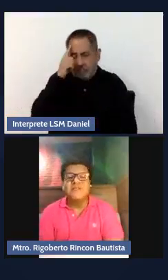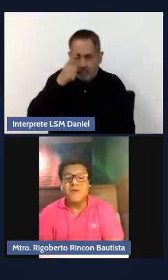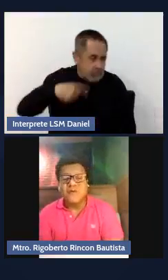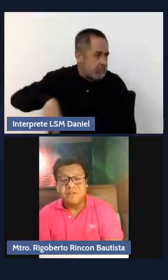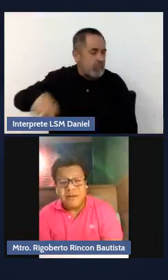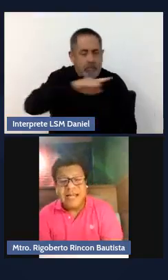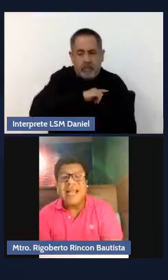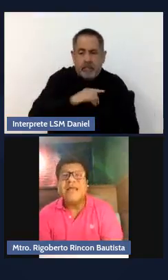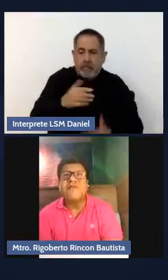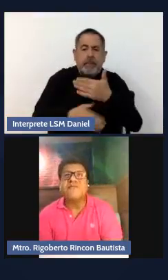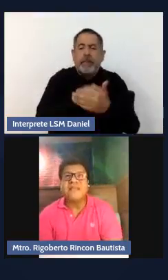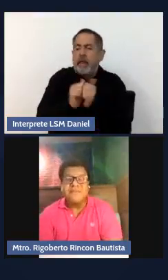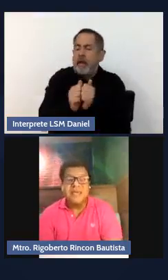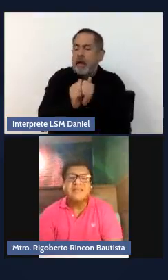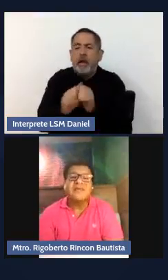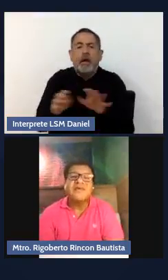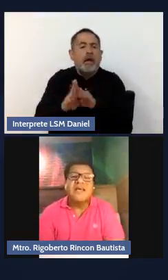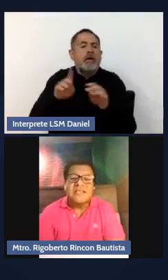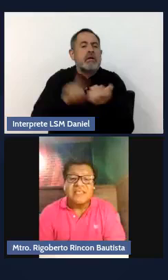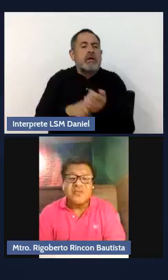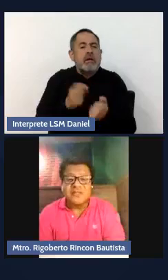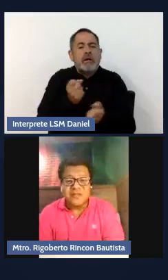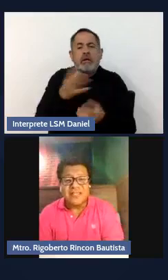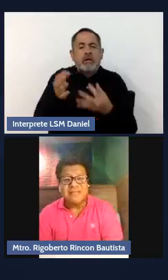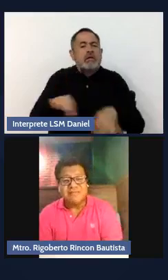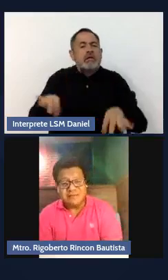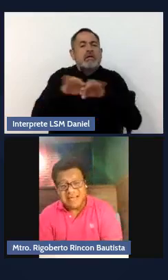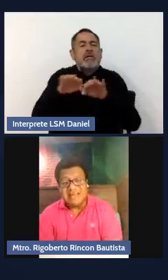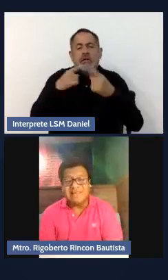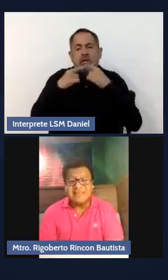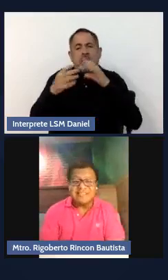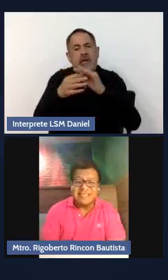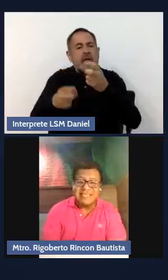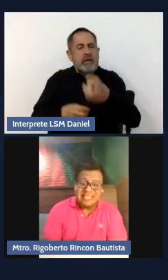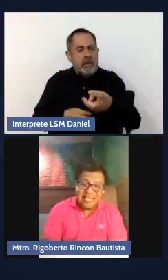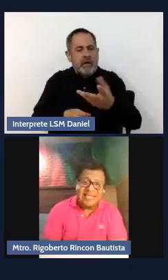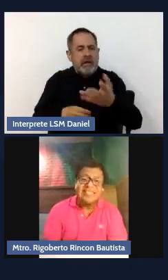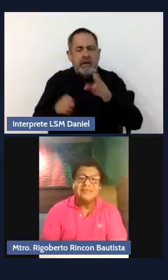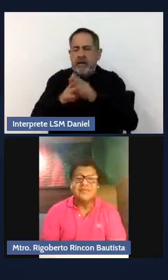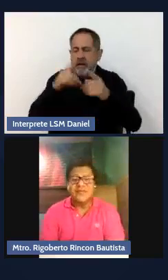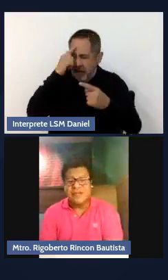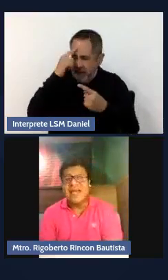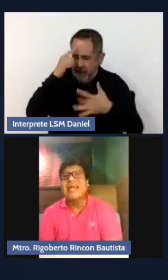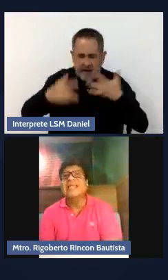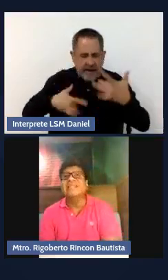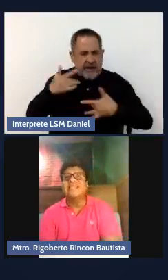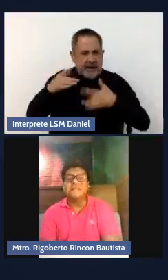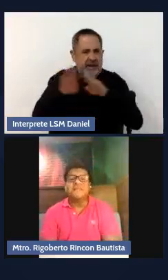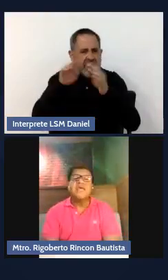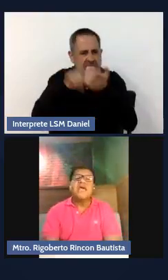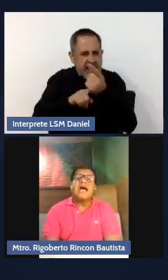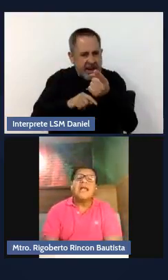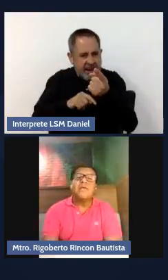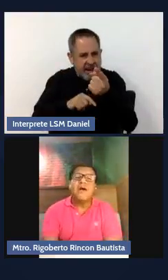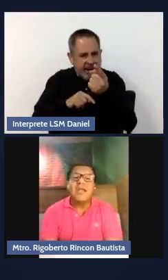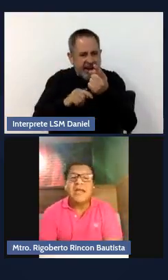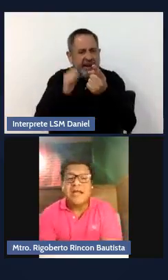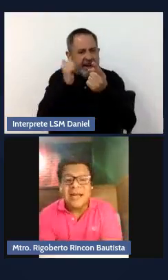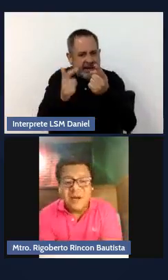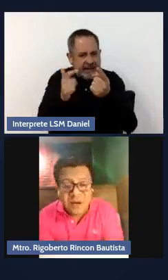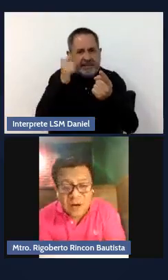para el afrontamiento de situaciones importantes, de la inteligencia emocional, etc.